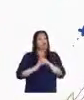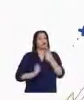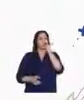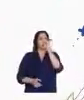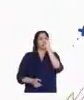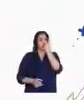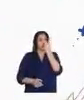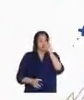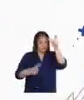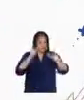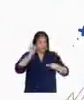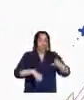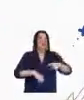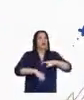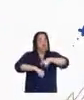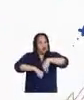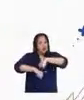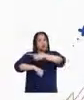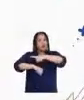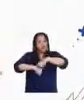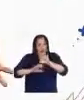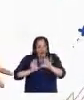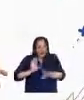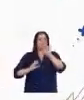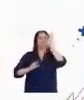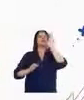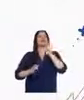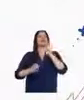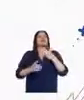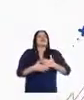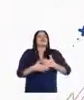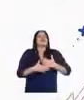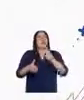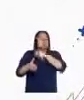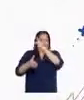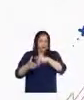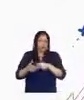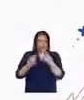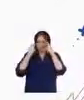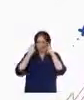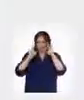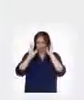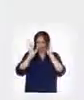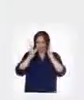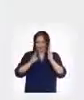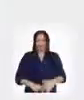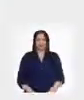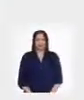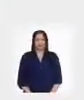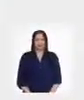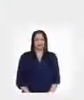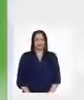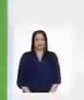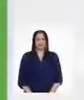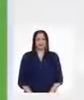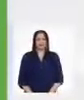Dos personas que se demoraron un poco para lograr descubrir su vocación. Vamos a verlos.